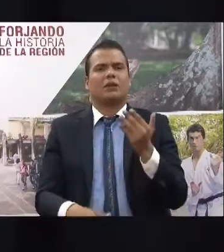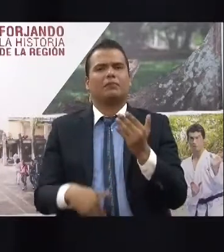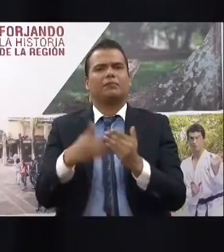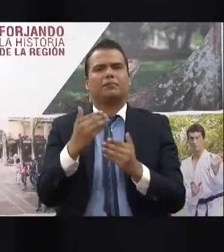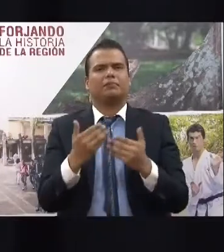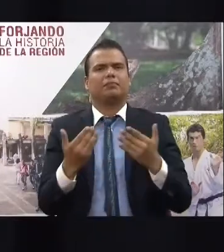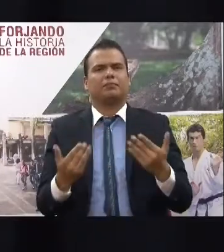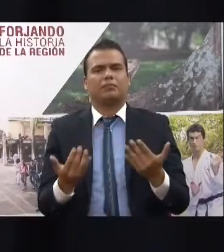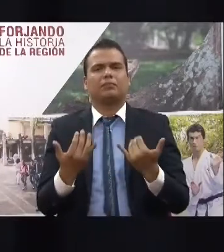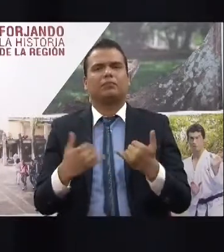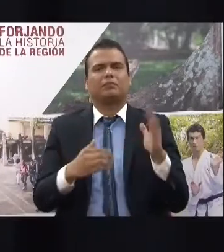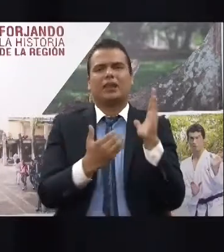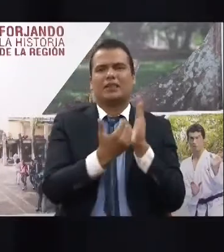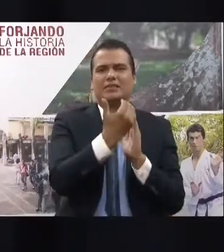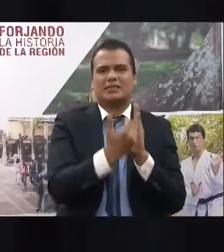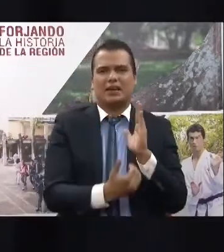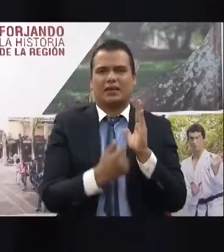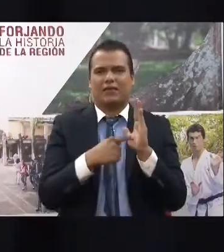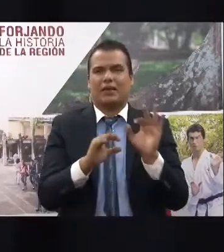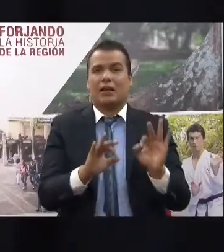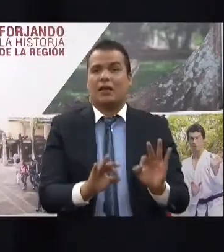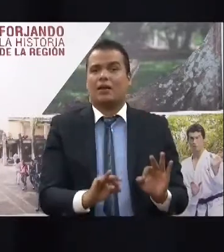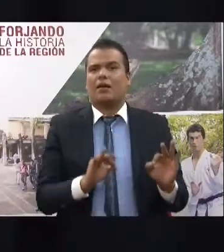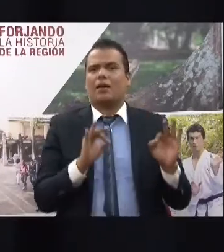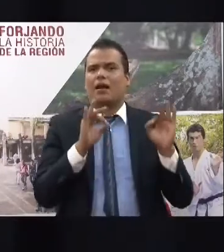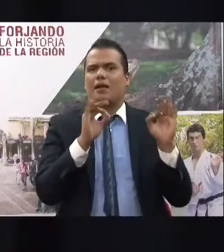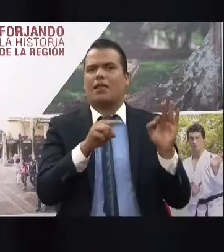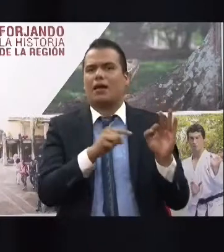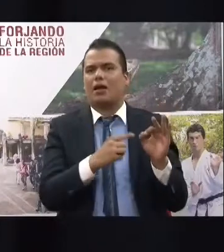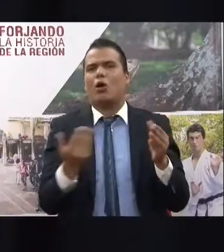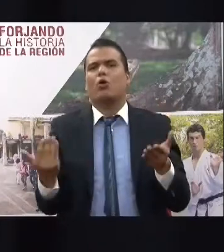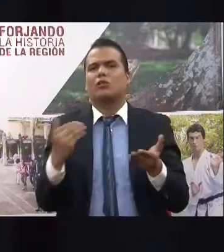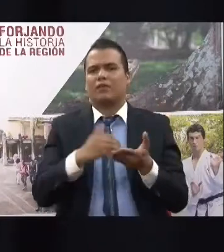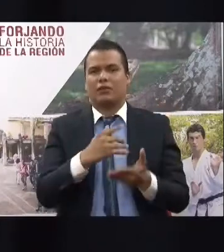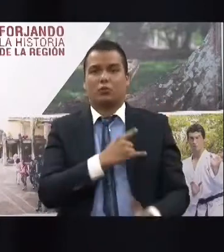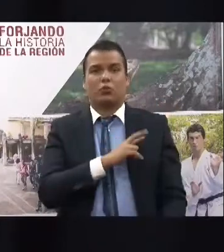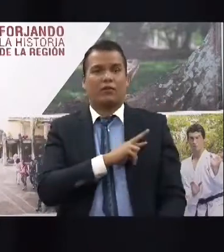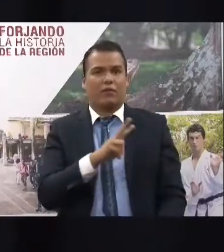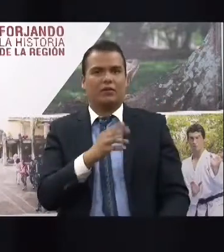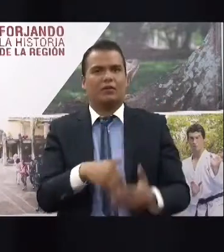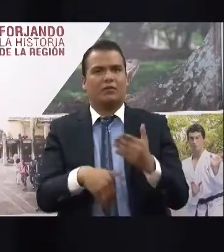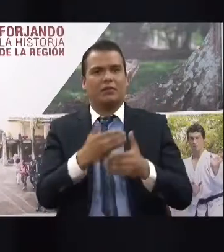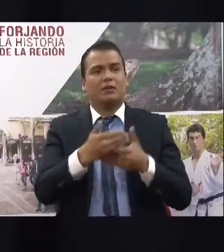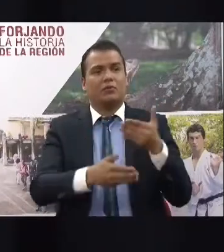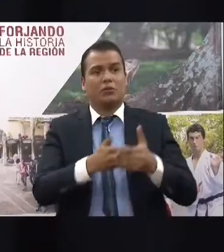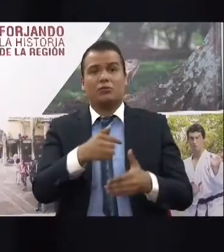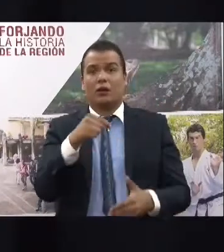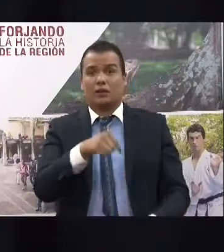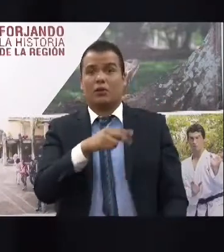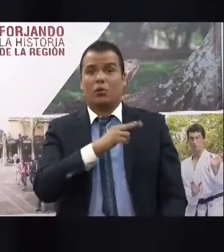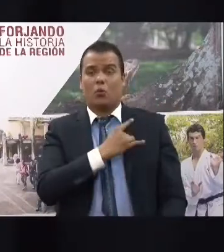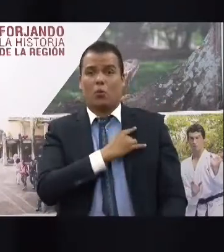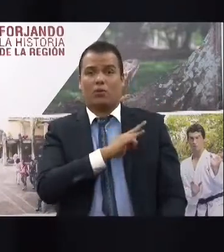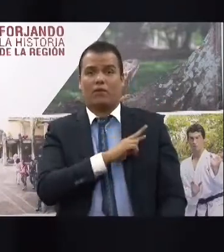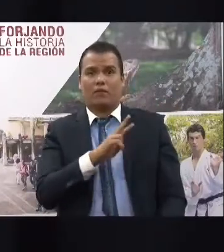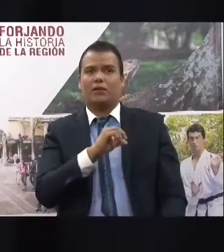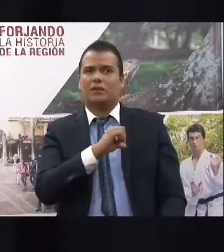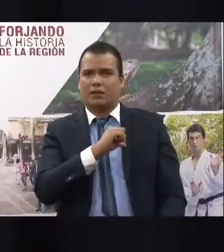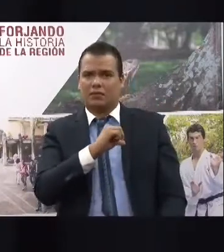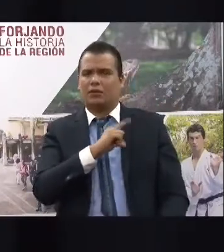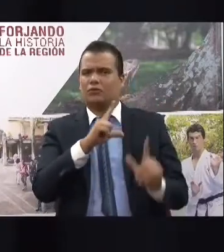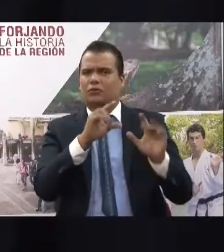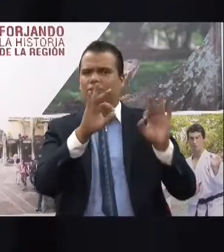de reacreditación institucional de alta calidad. Univalle tiene el más alto estándar de calidad